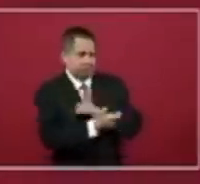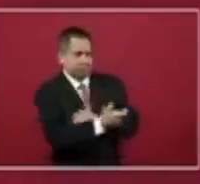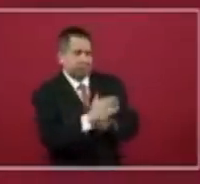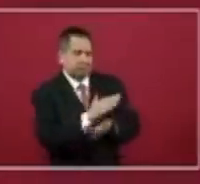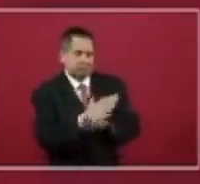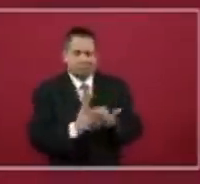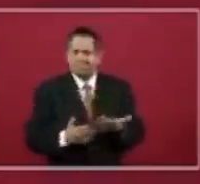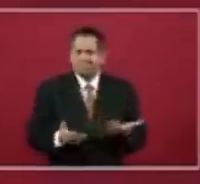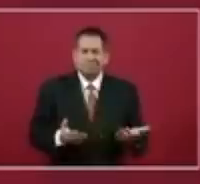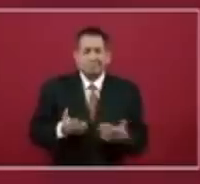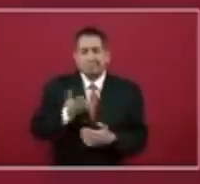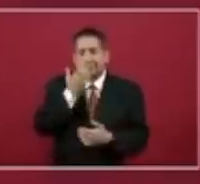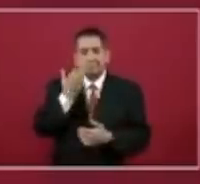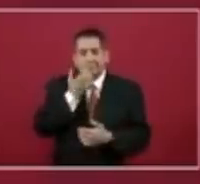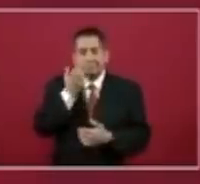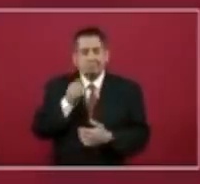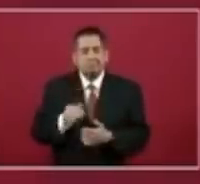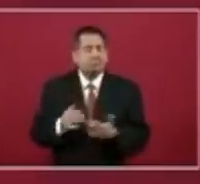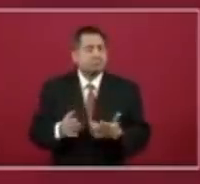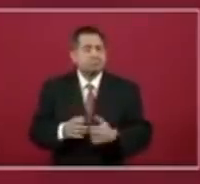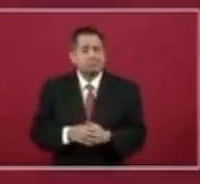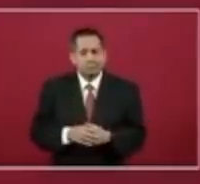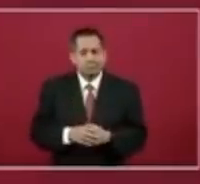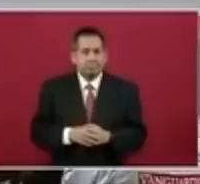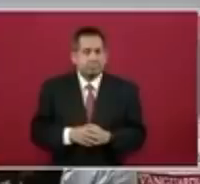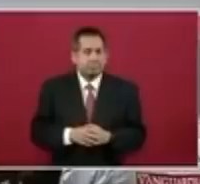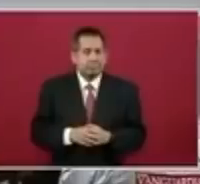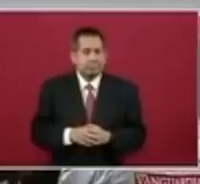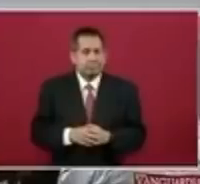llegó a ser de